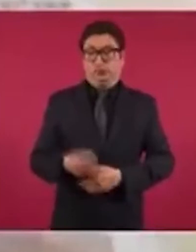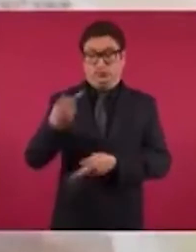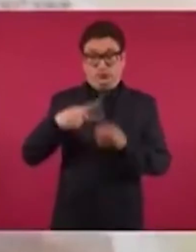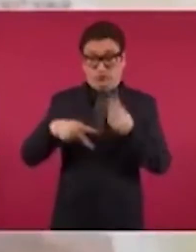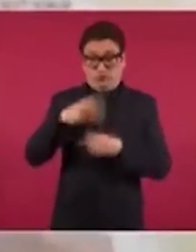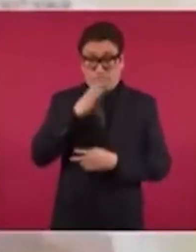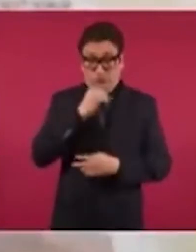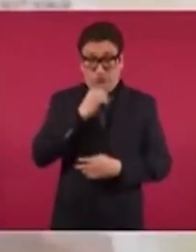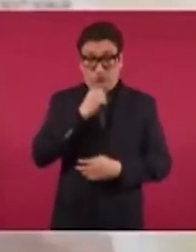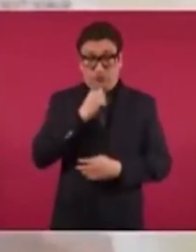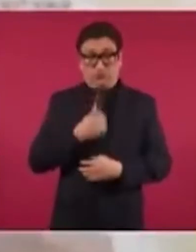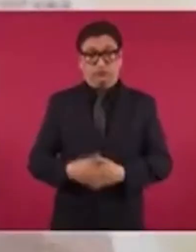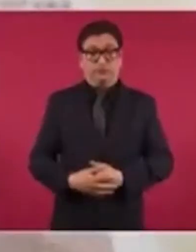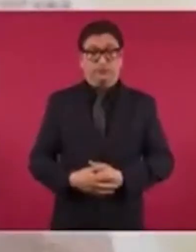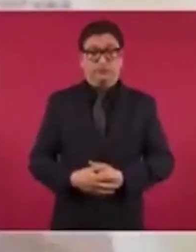asistir,